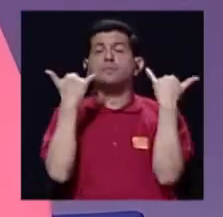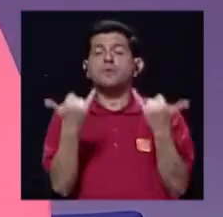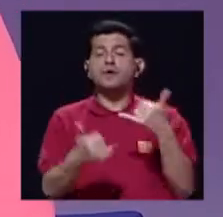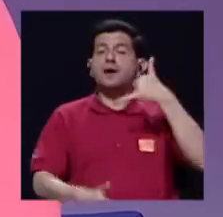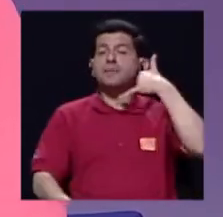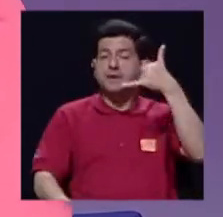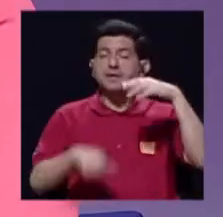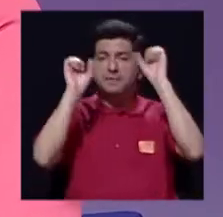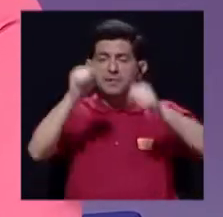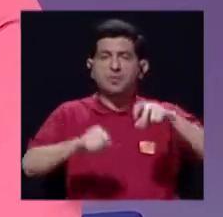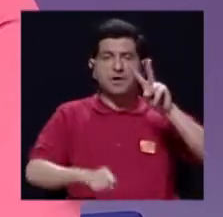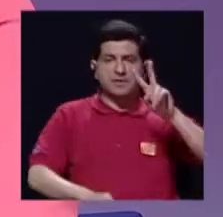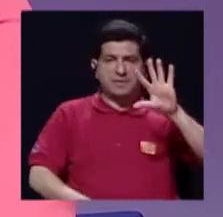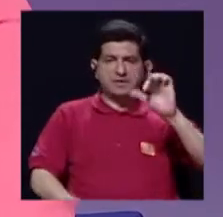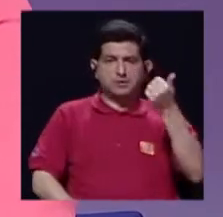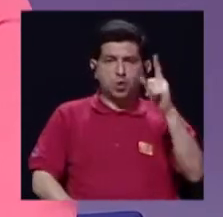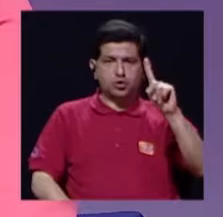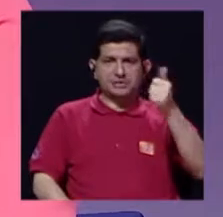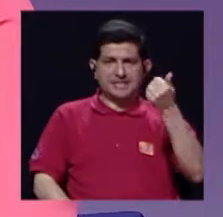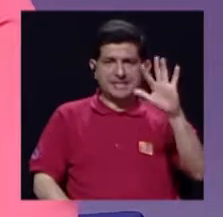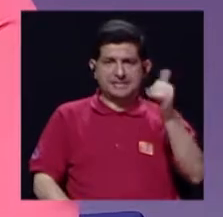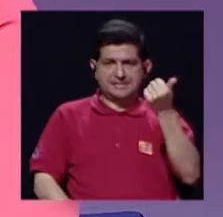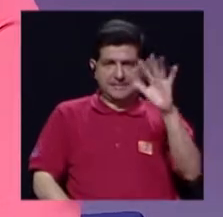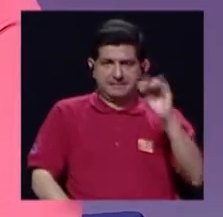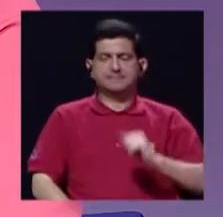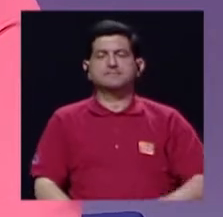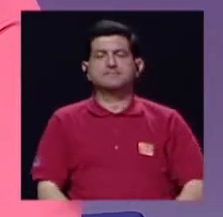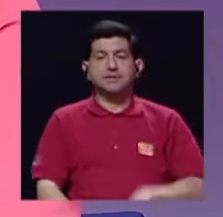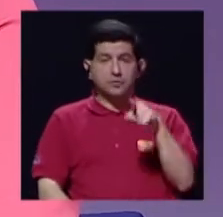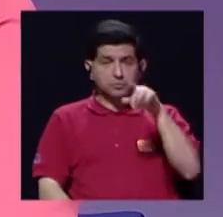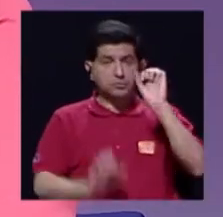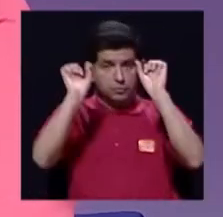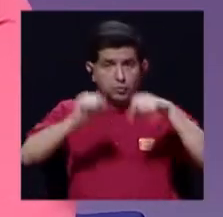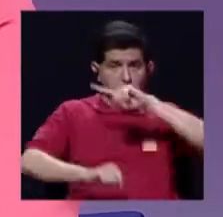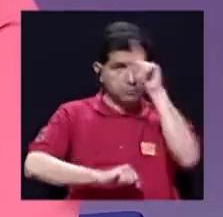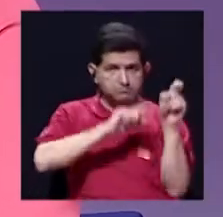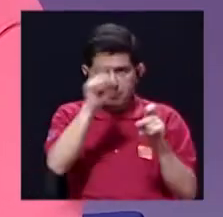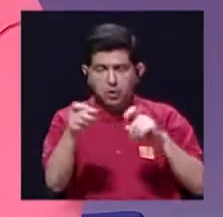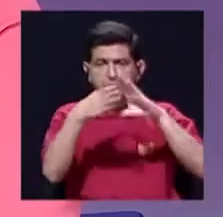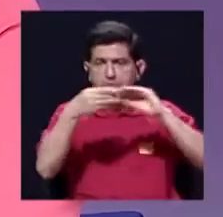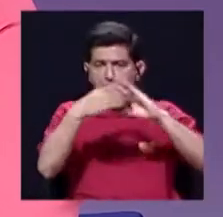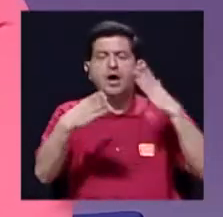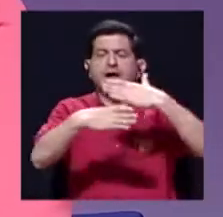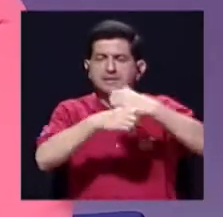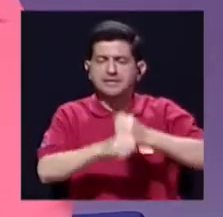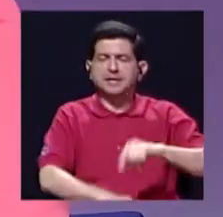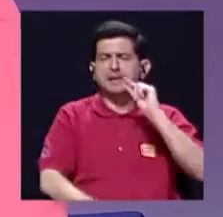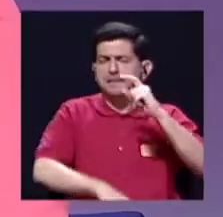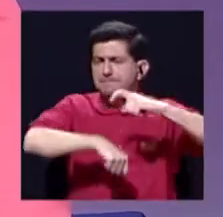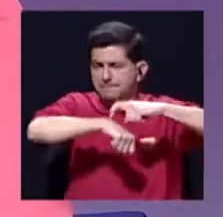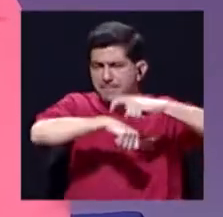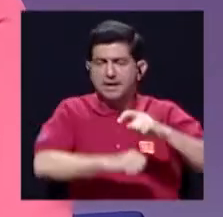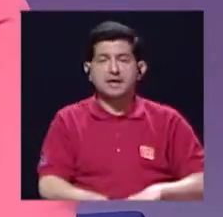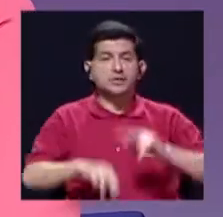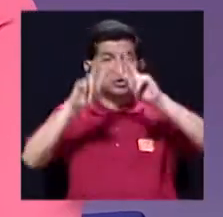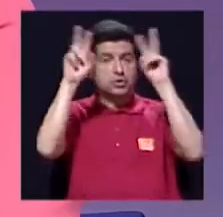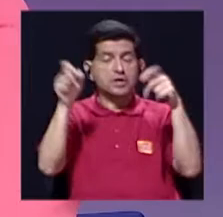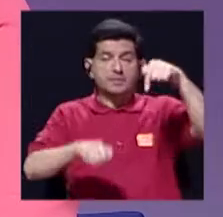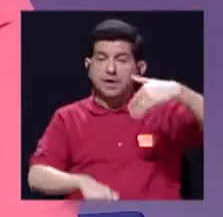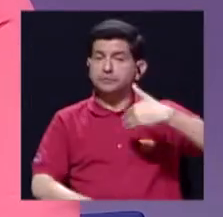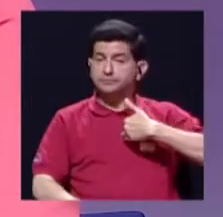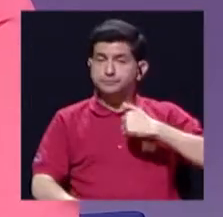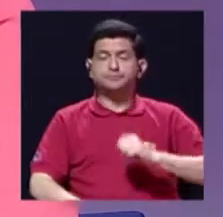puede llamarnos al 25 11 1515 para hacer sus preguntas o comentarios breves sobre el tema de